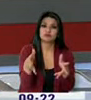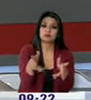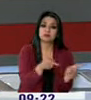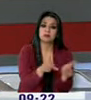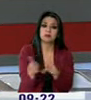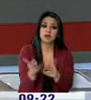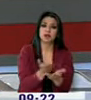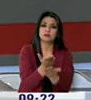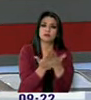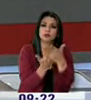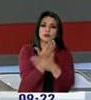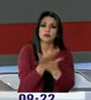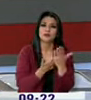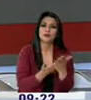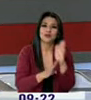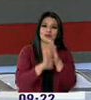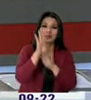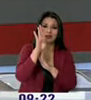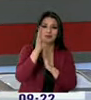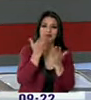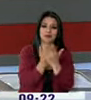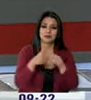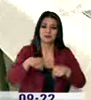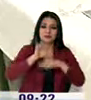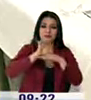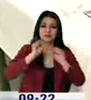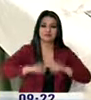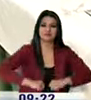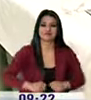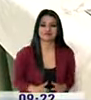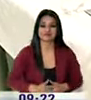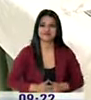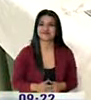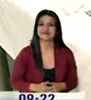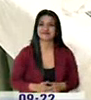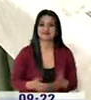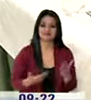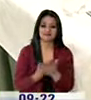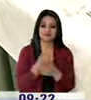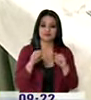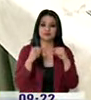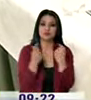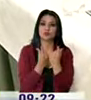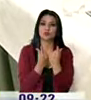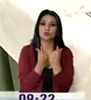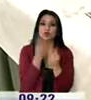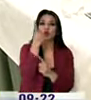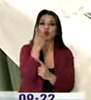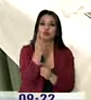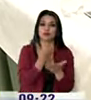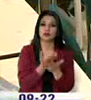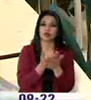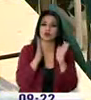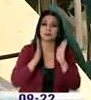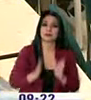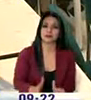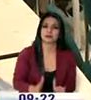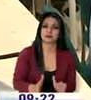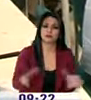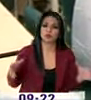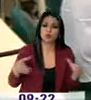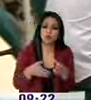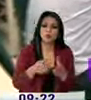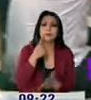buscan plantear un nuevo modelo de crecimiento para el país. Es un nuevo grupo de 11 economistas que se han unido con el fin